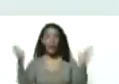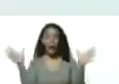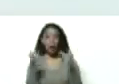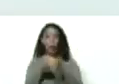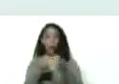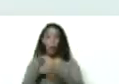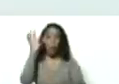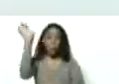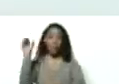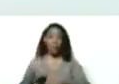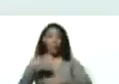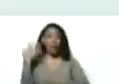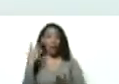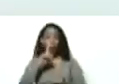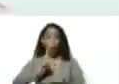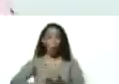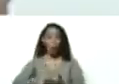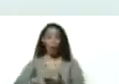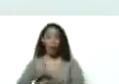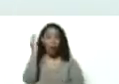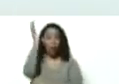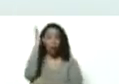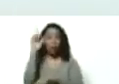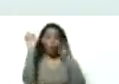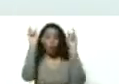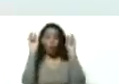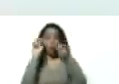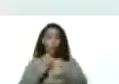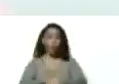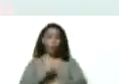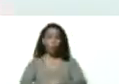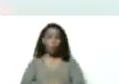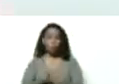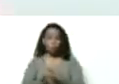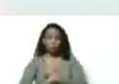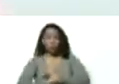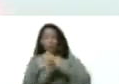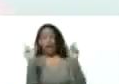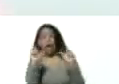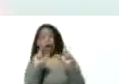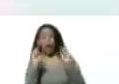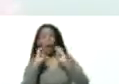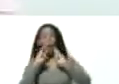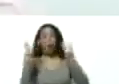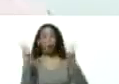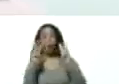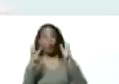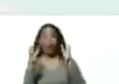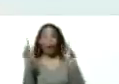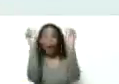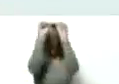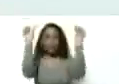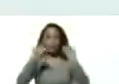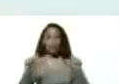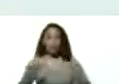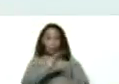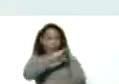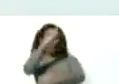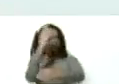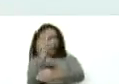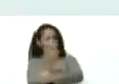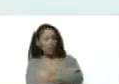patriótico, que cumple el Congreso de la nueva época. Es admirable el sistema de fuerzas